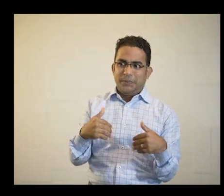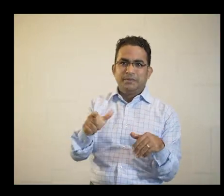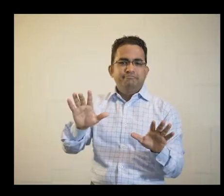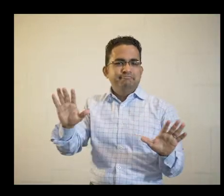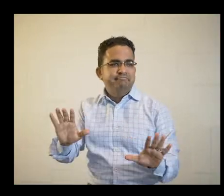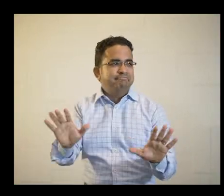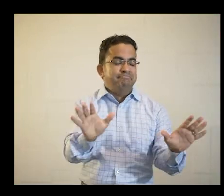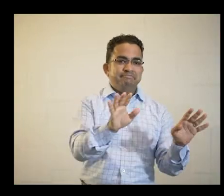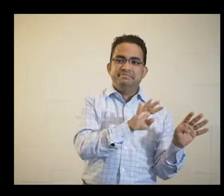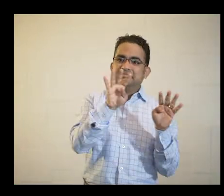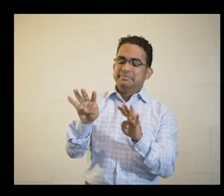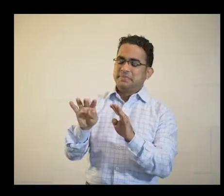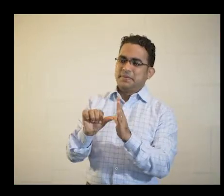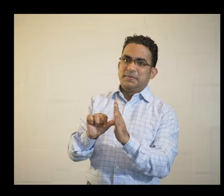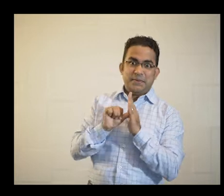una obra de arte.